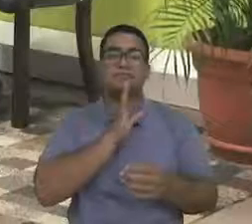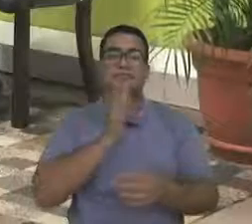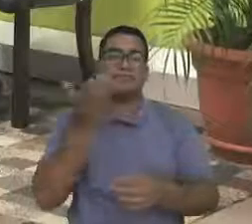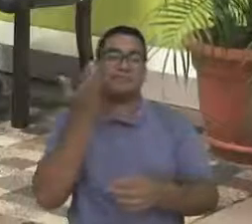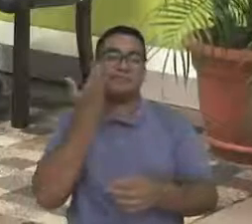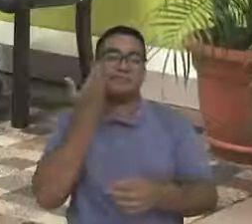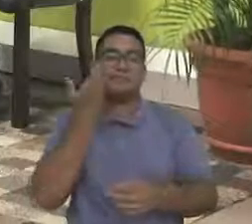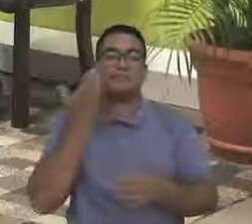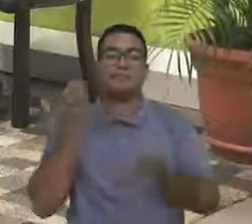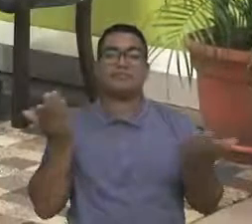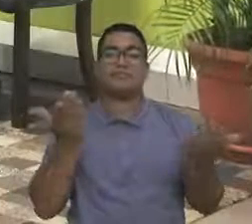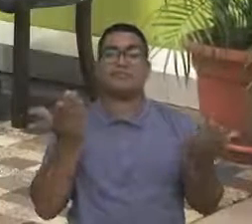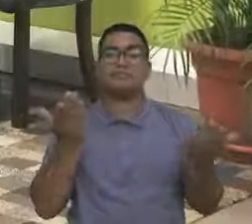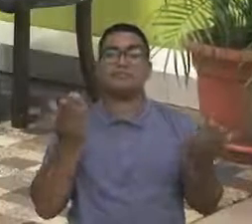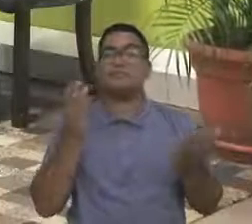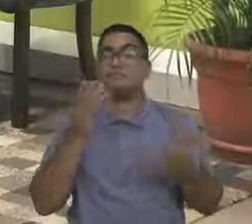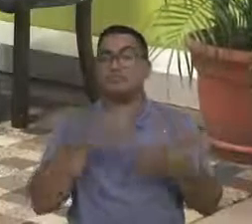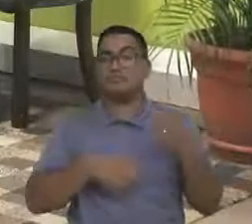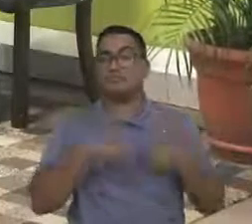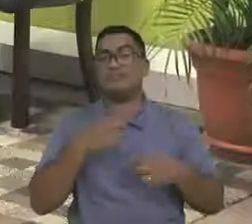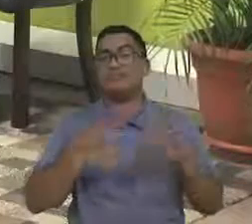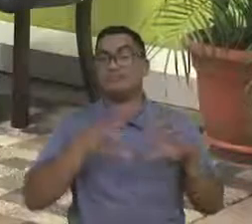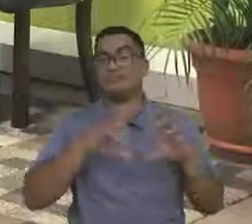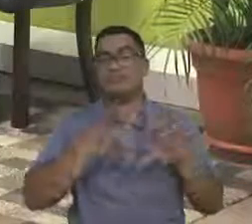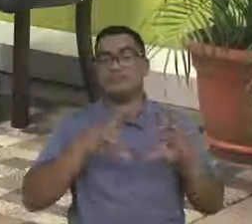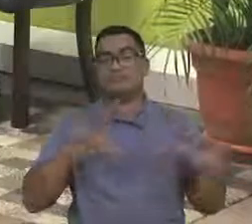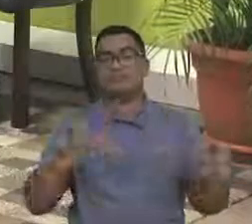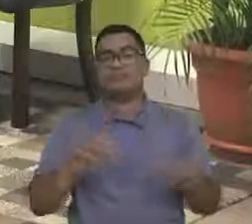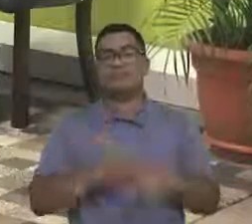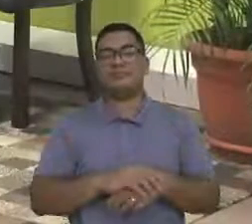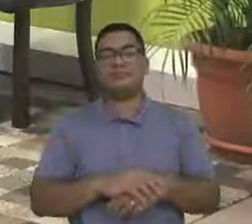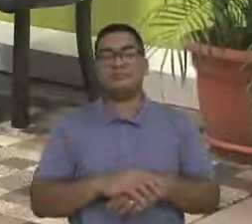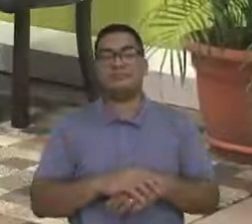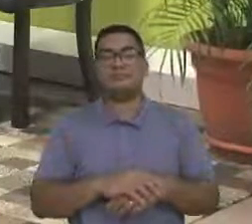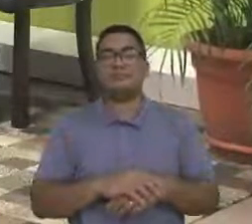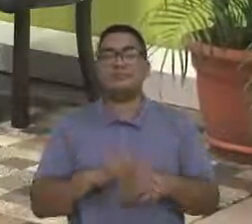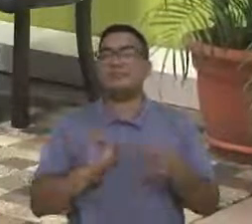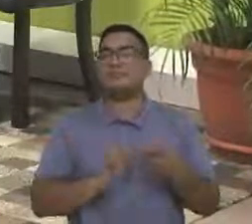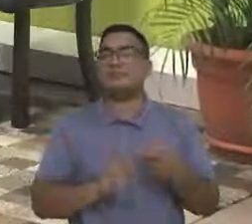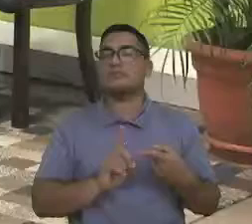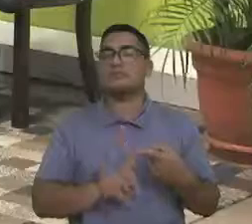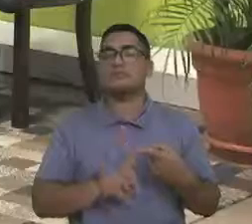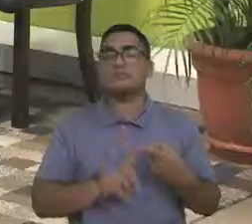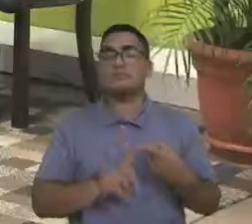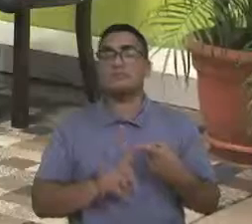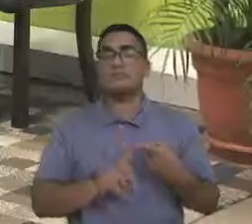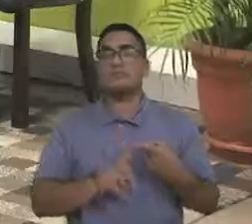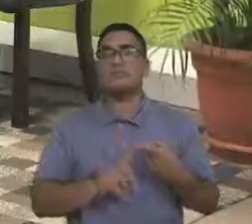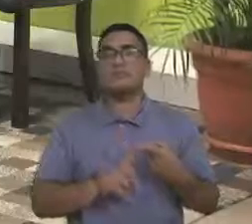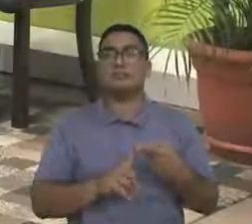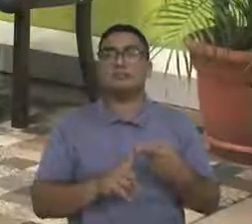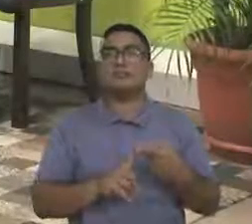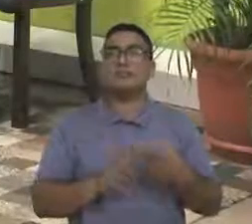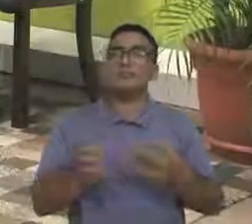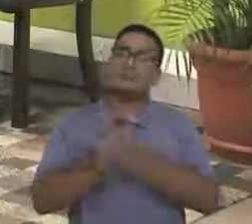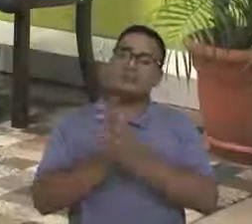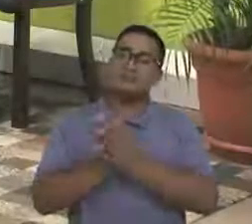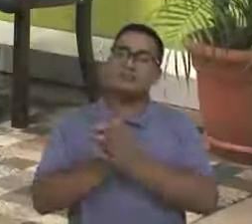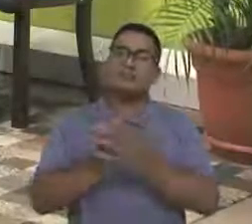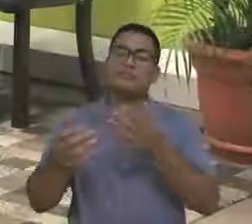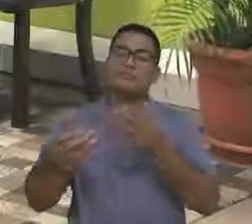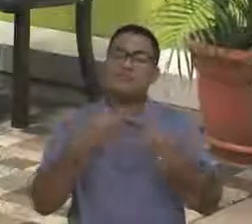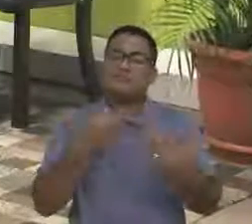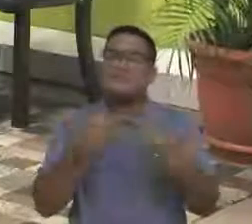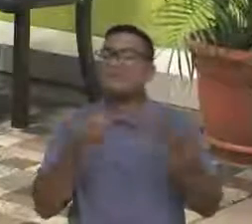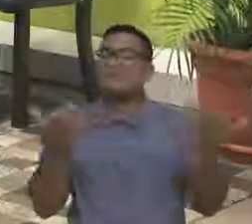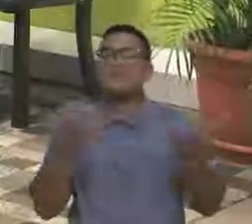que es un poco frecuente en nuestro país. Así es. En primer lugar, quiero que me explique qué entendemos por